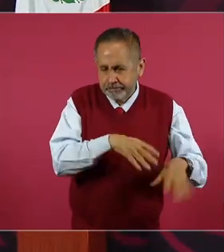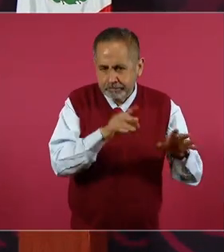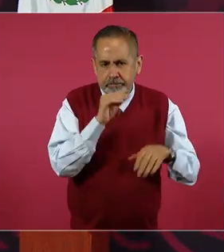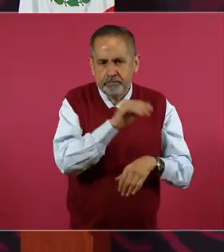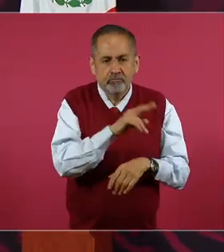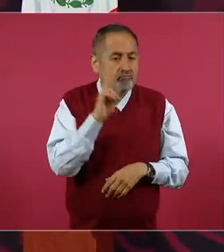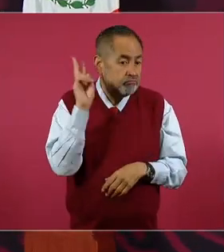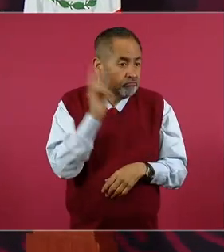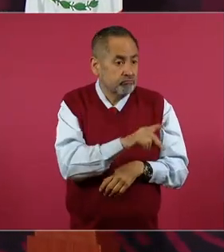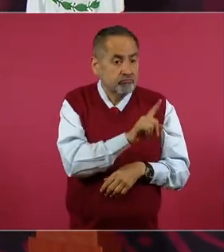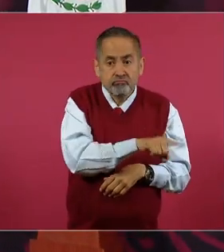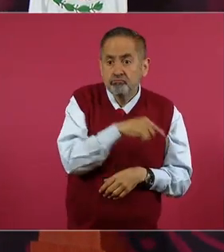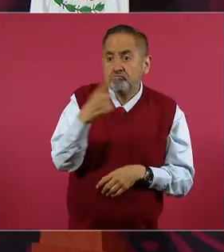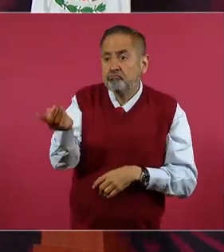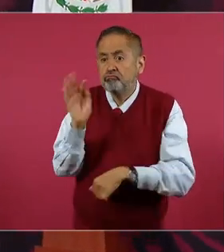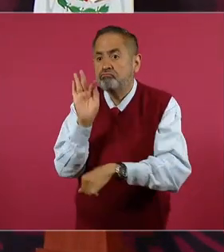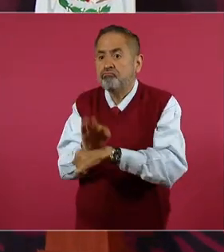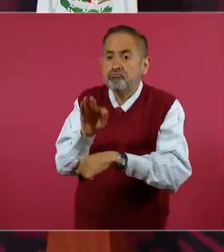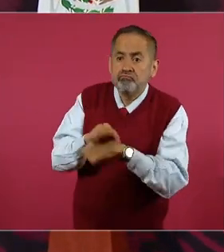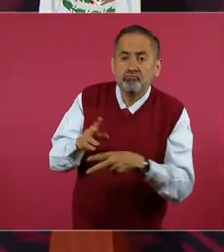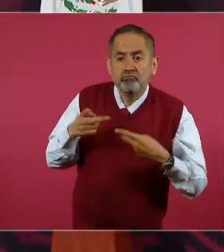no para